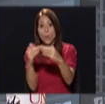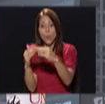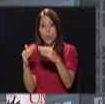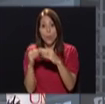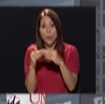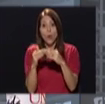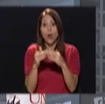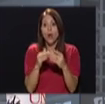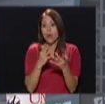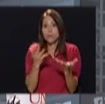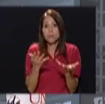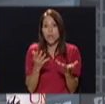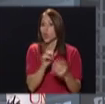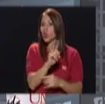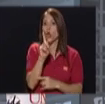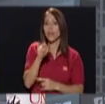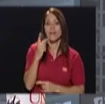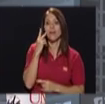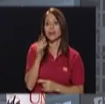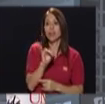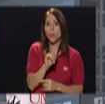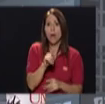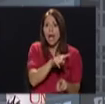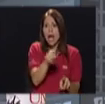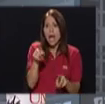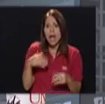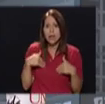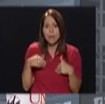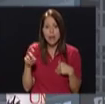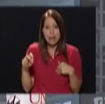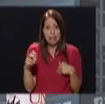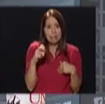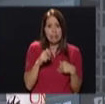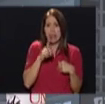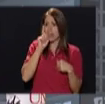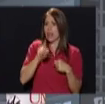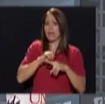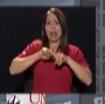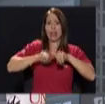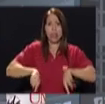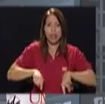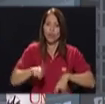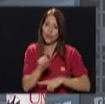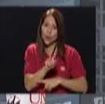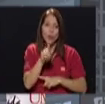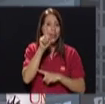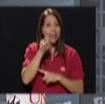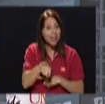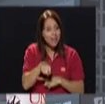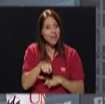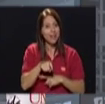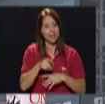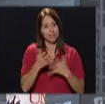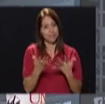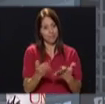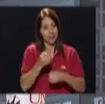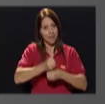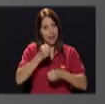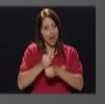una plaga que haya que acabar. Todo lo contrario, hay que trabajar en un adecuado manejo para fomentar la